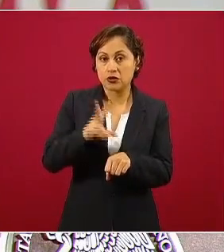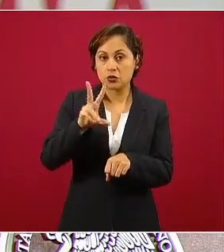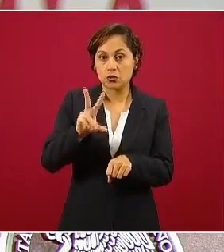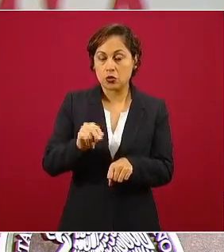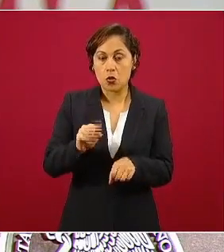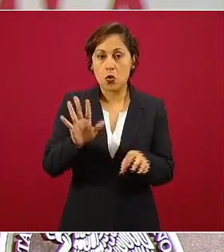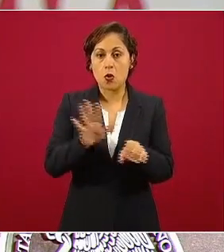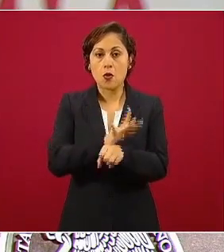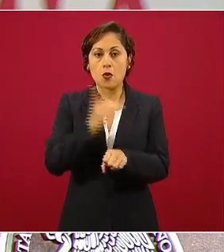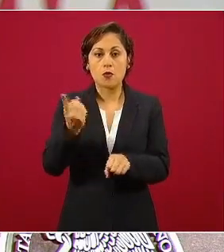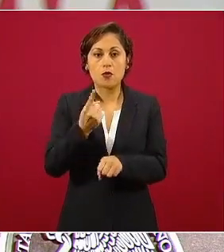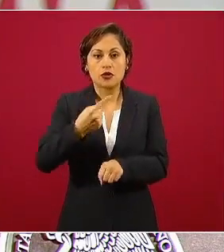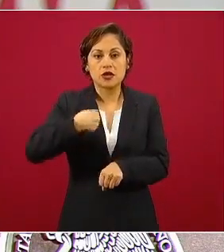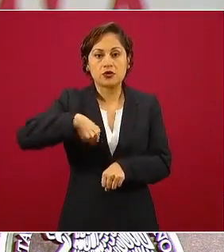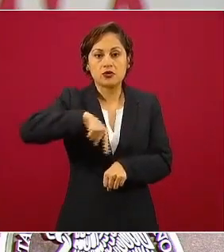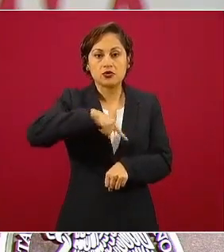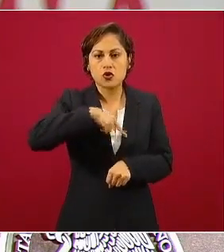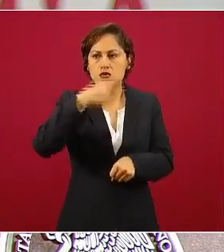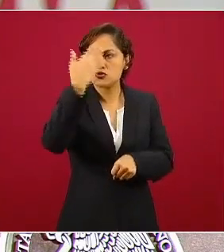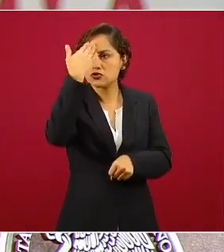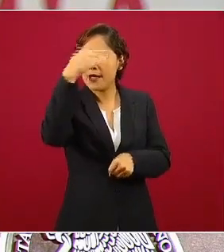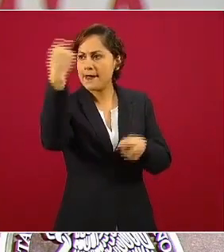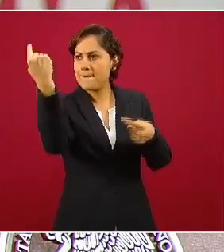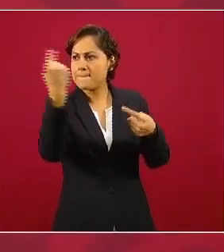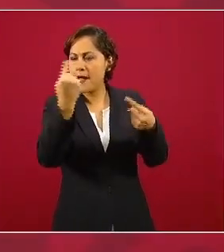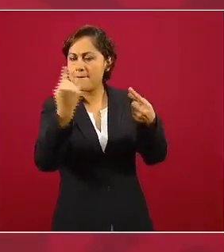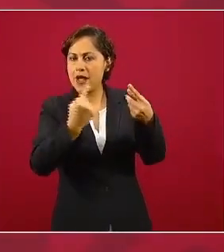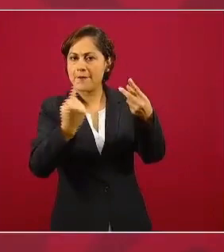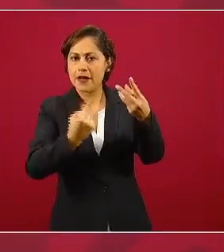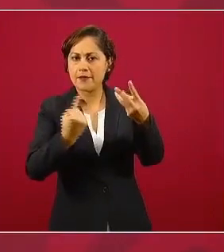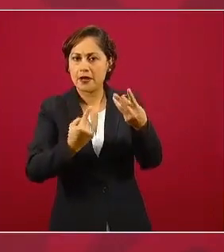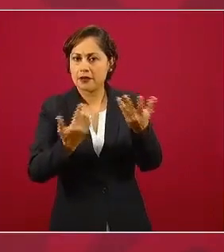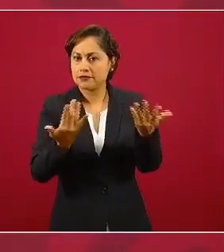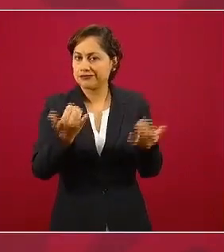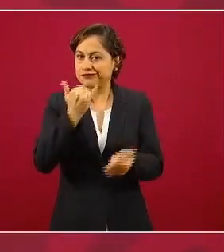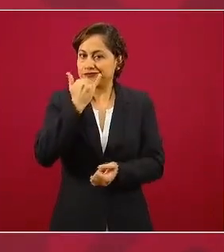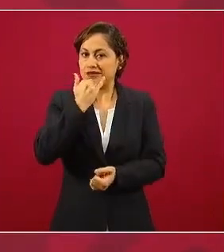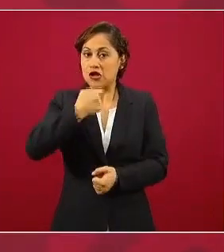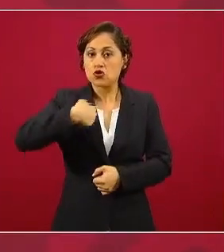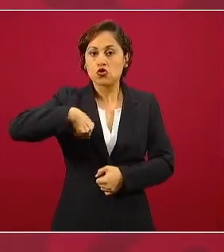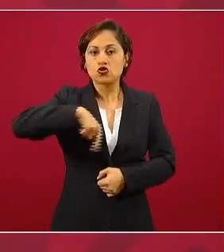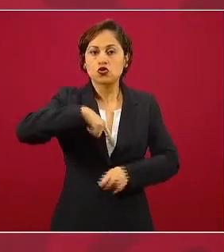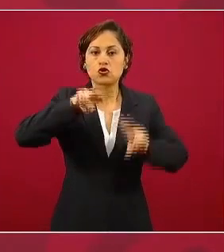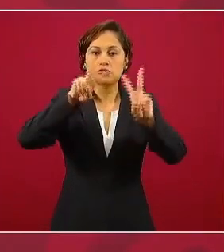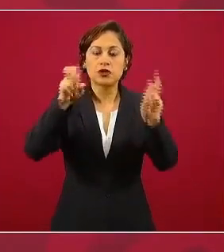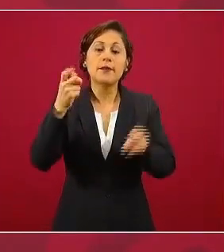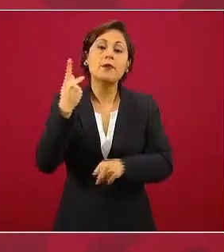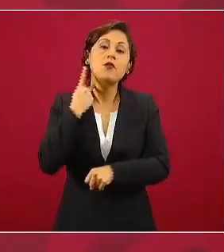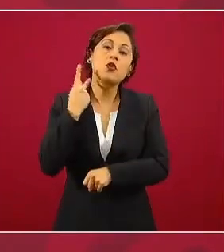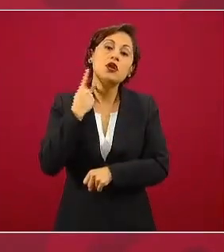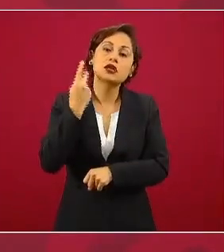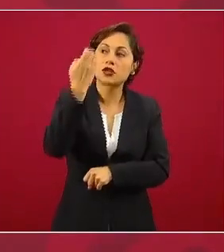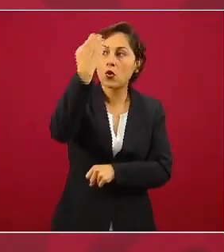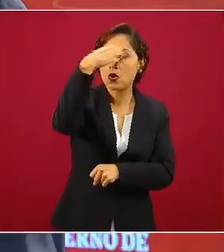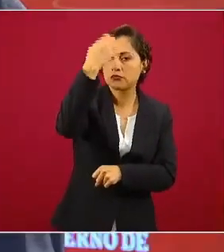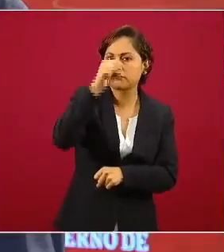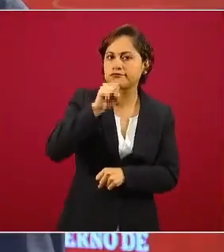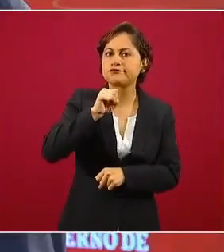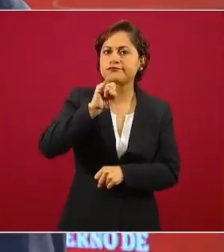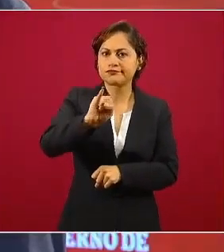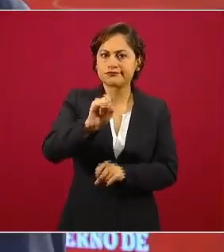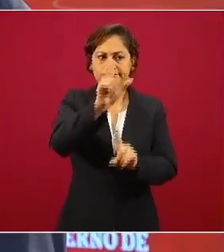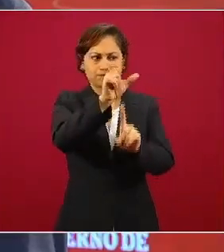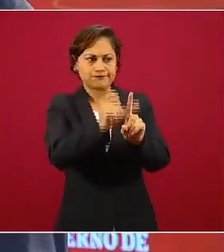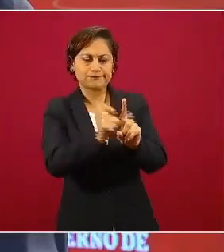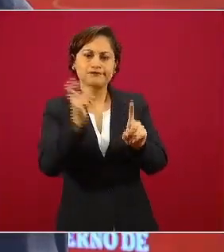sabelotodo, todólogos. Una cosa es un legislador, un político, que además, dicho sea